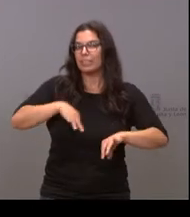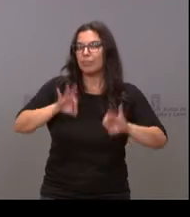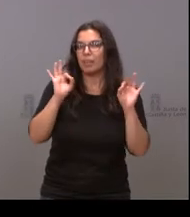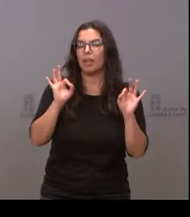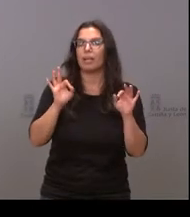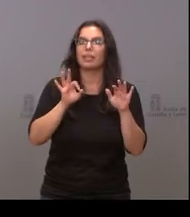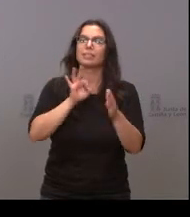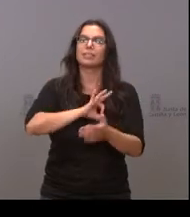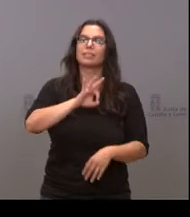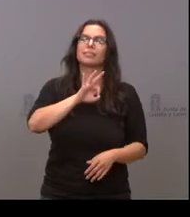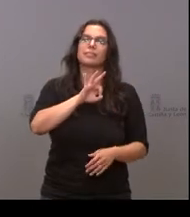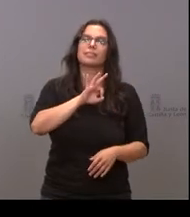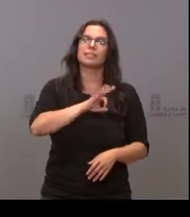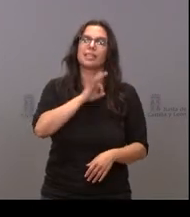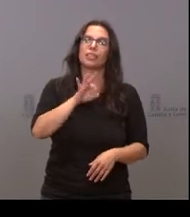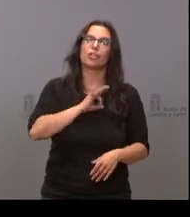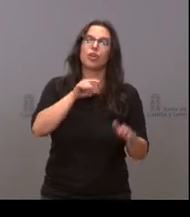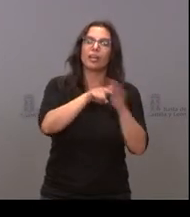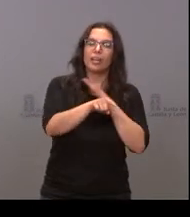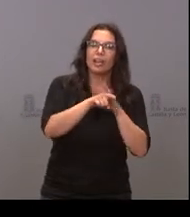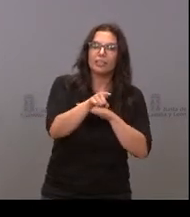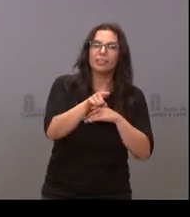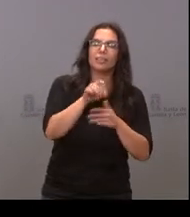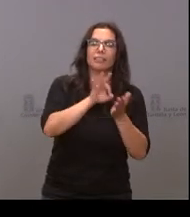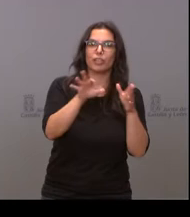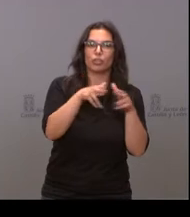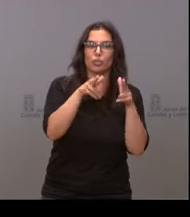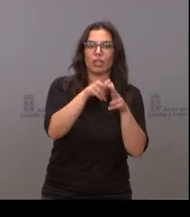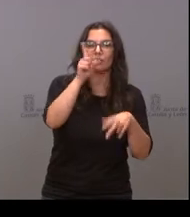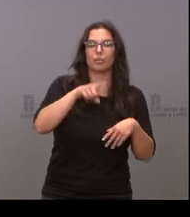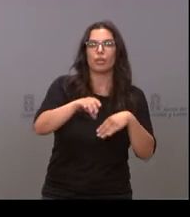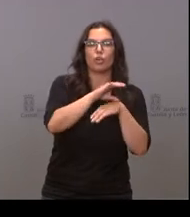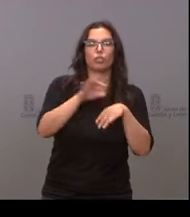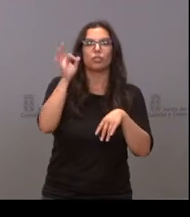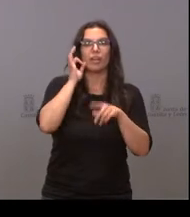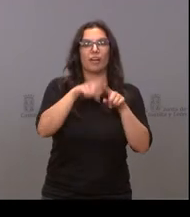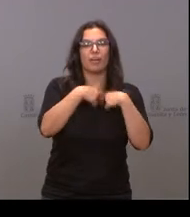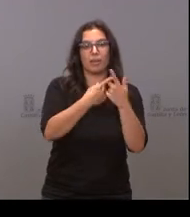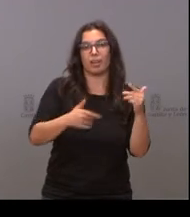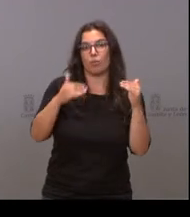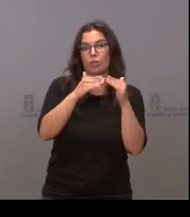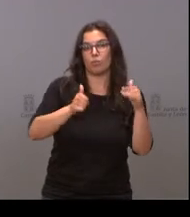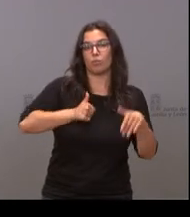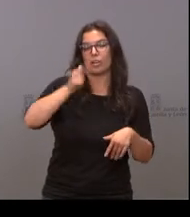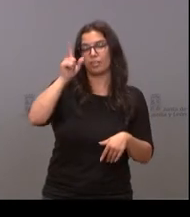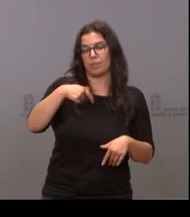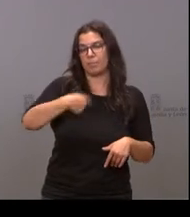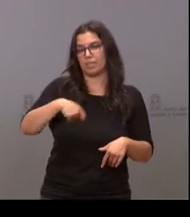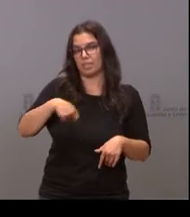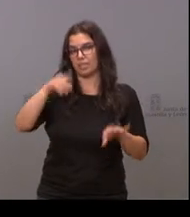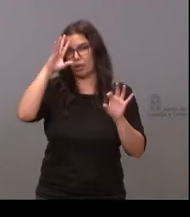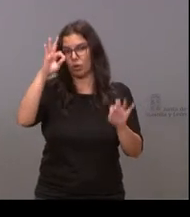señor gerente de servicios sociales a la consejera de familia igualdad de oportunidades y lógicamente a su presidente de la junta de castilla y